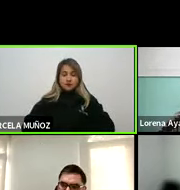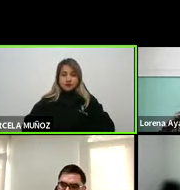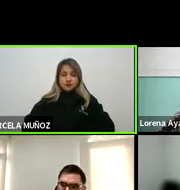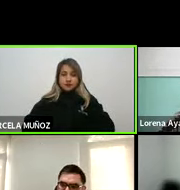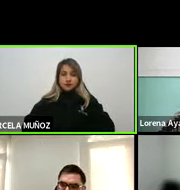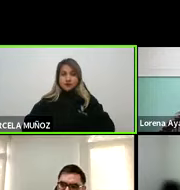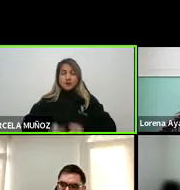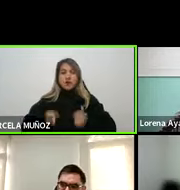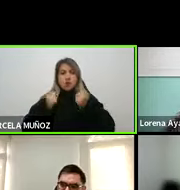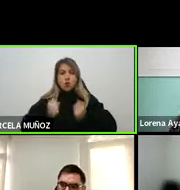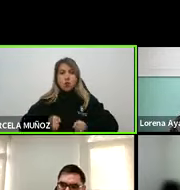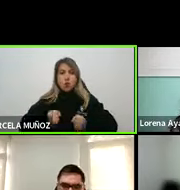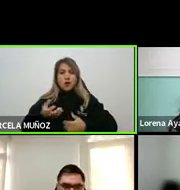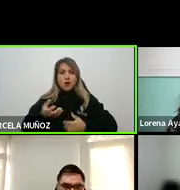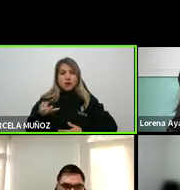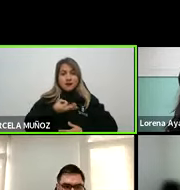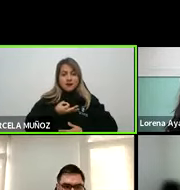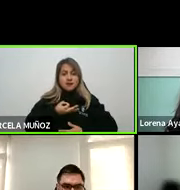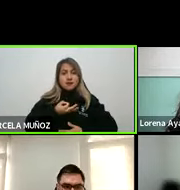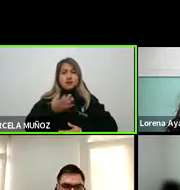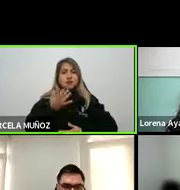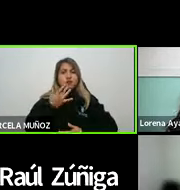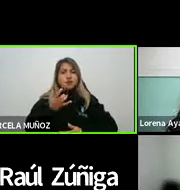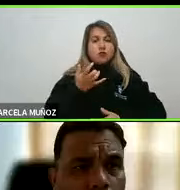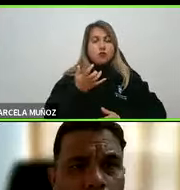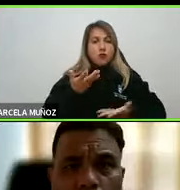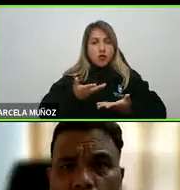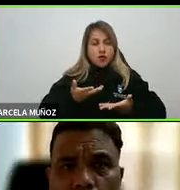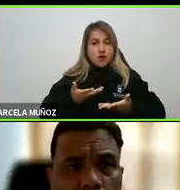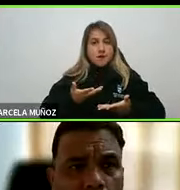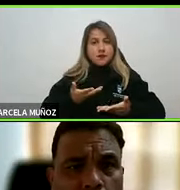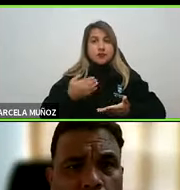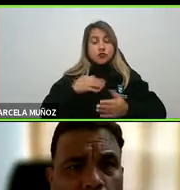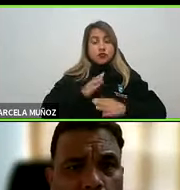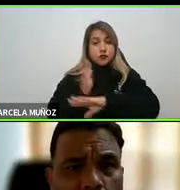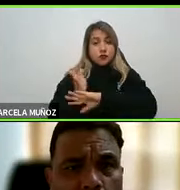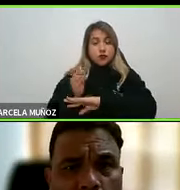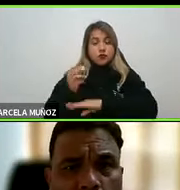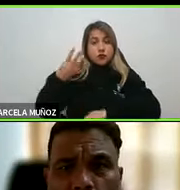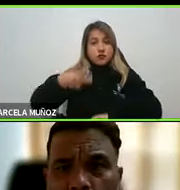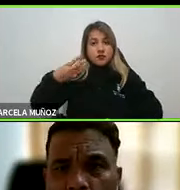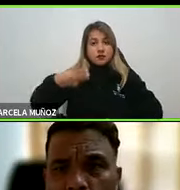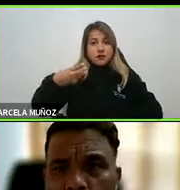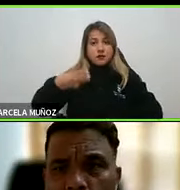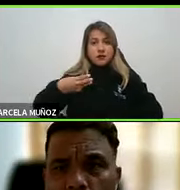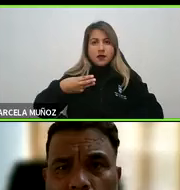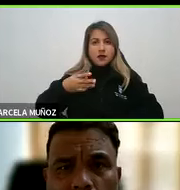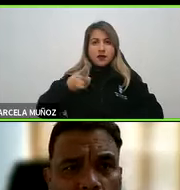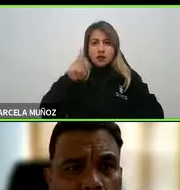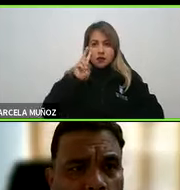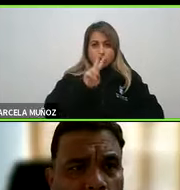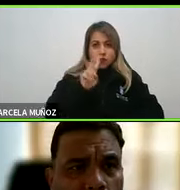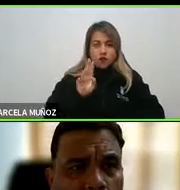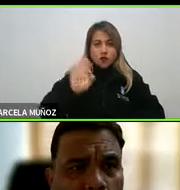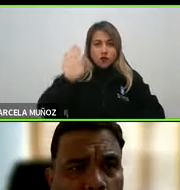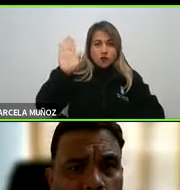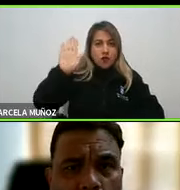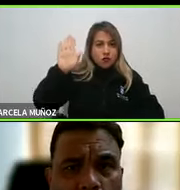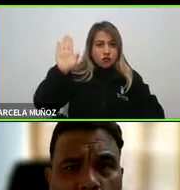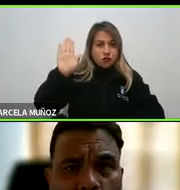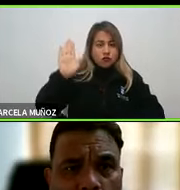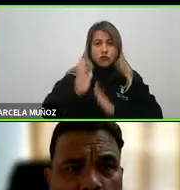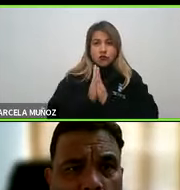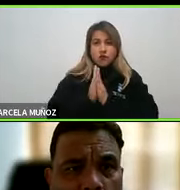¿Me pueden indicar por qué voy camino a la municipalidad y no veo si hay alguna mano levantada, por